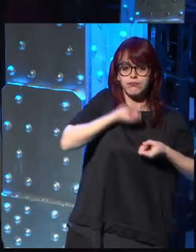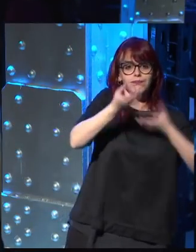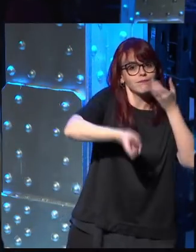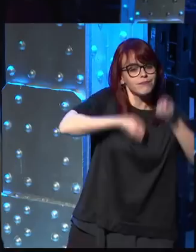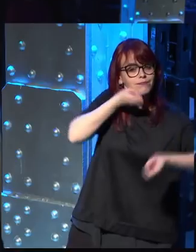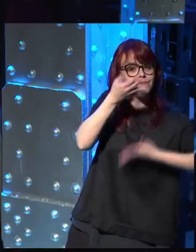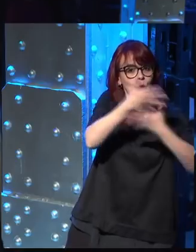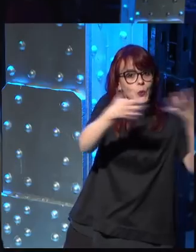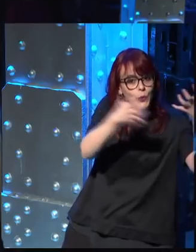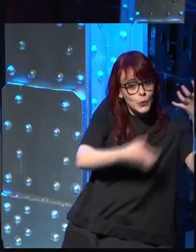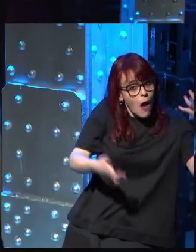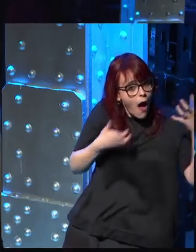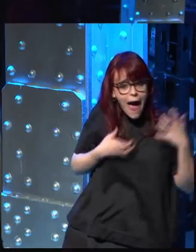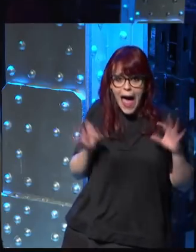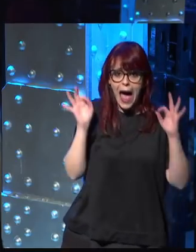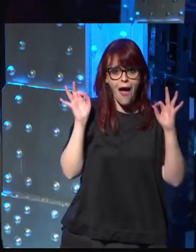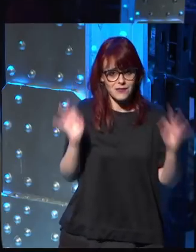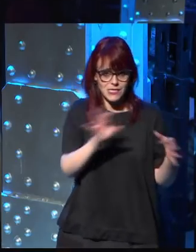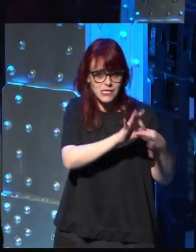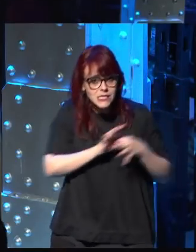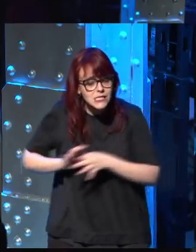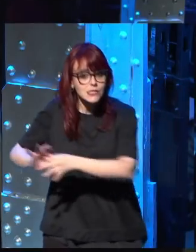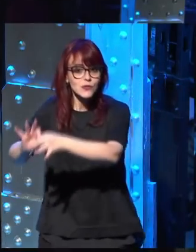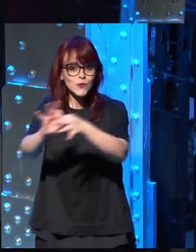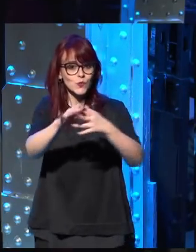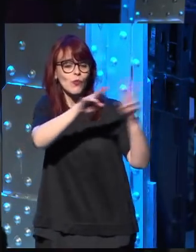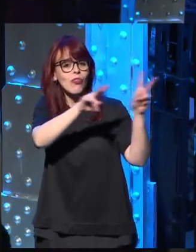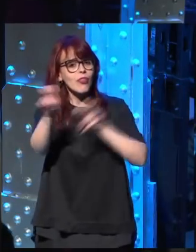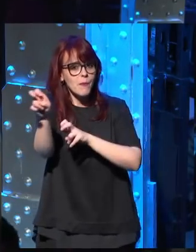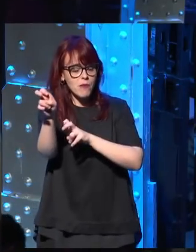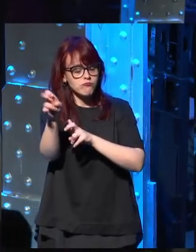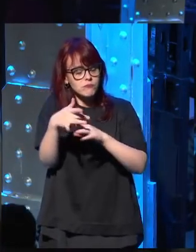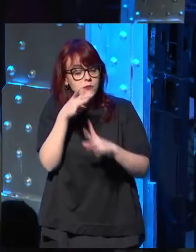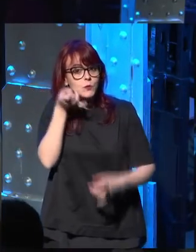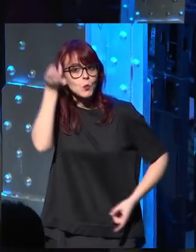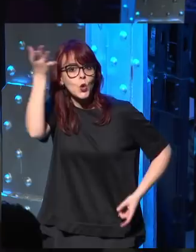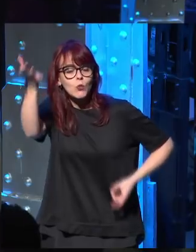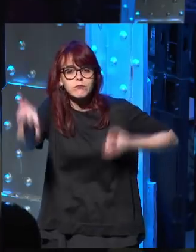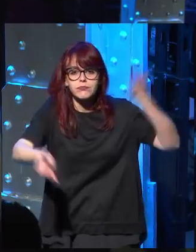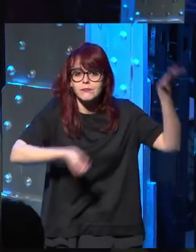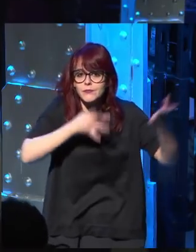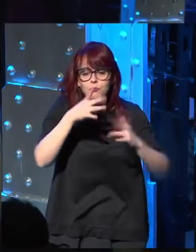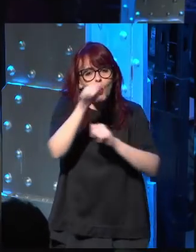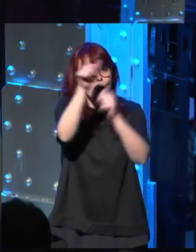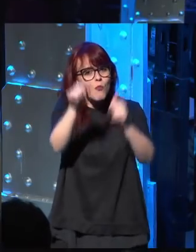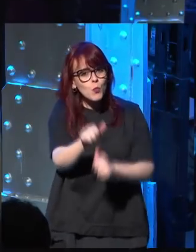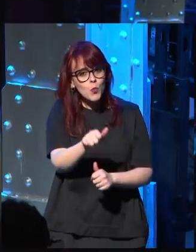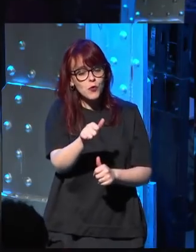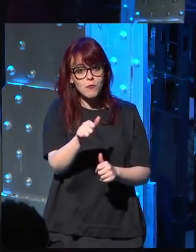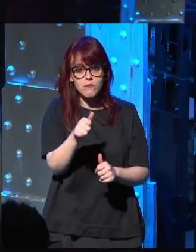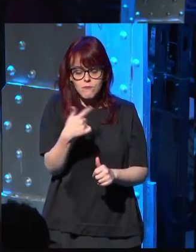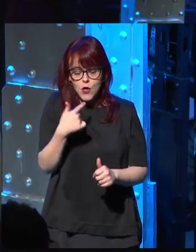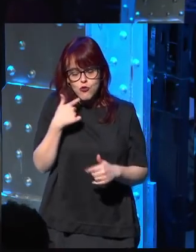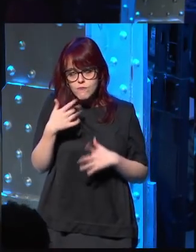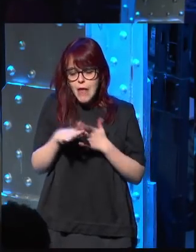que a lo largo del libro, eso es de esos temas que fueron surgiendo y fueron cobrando forma mientras yo